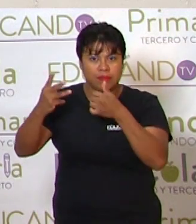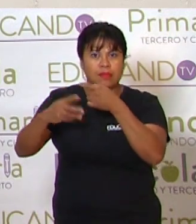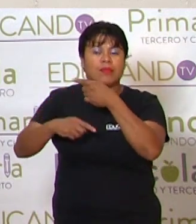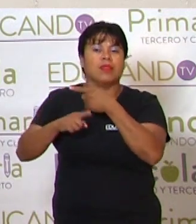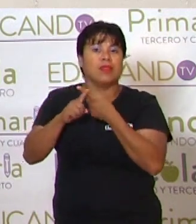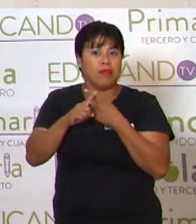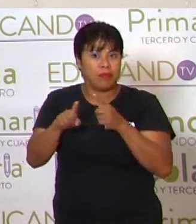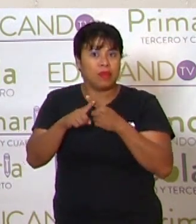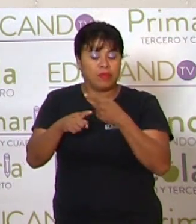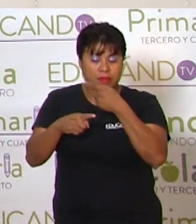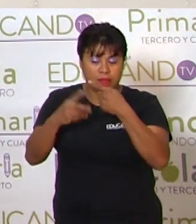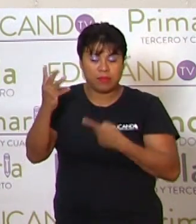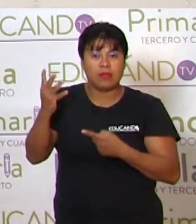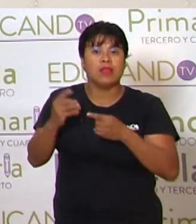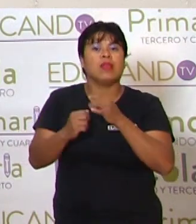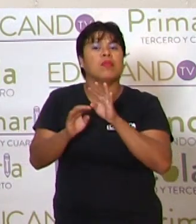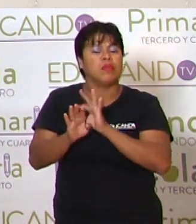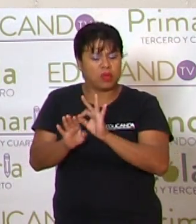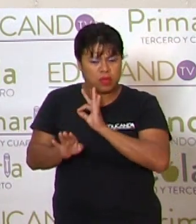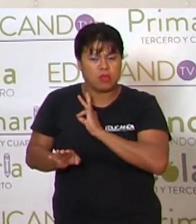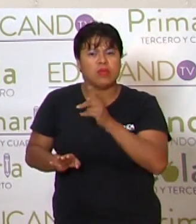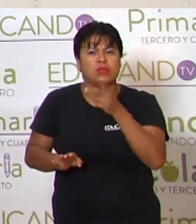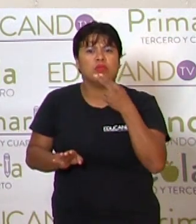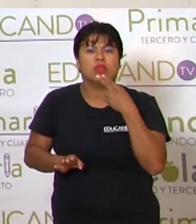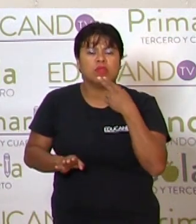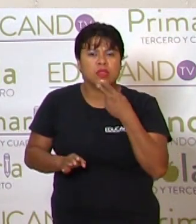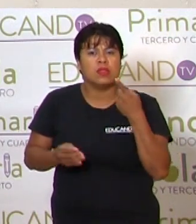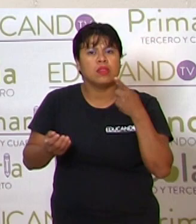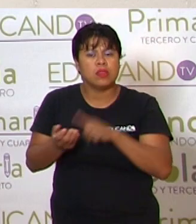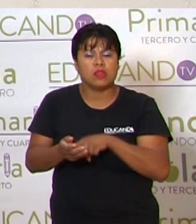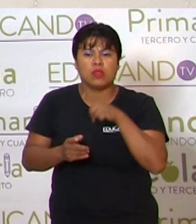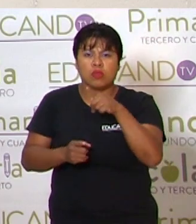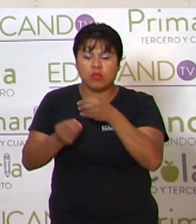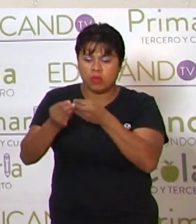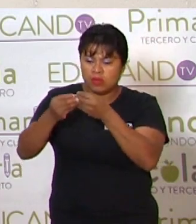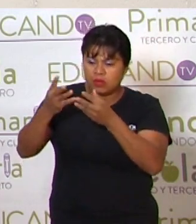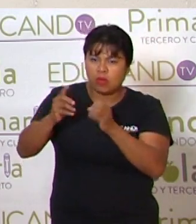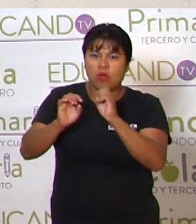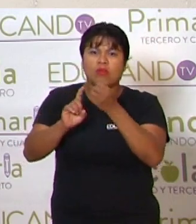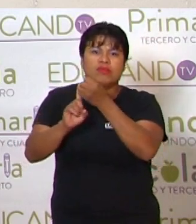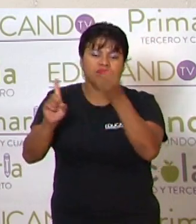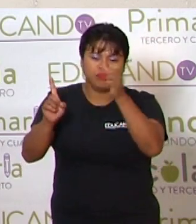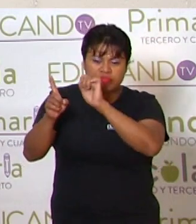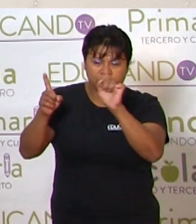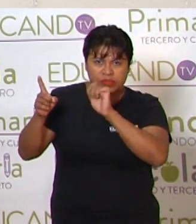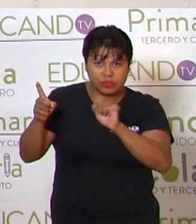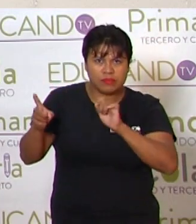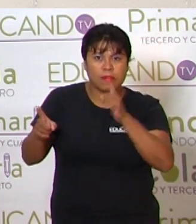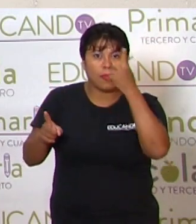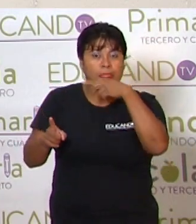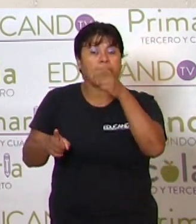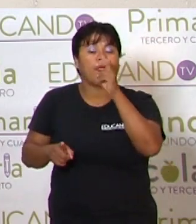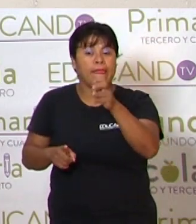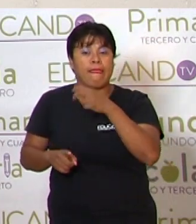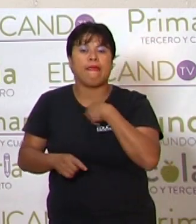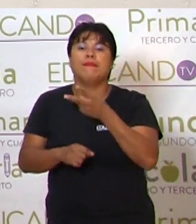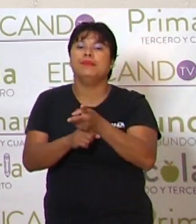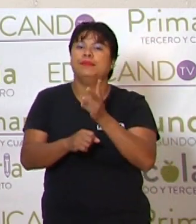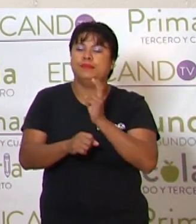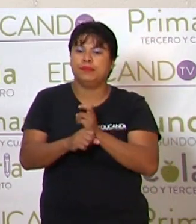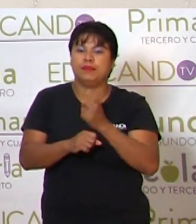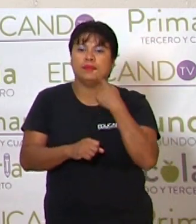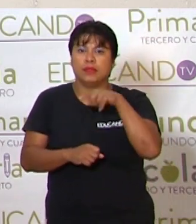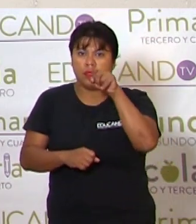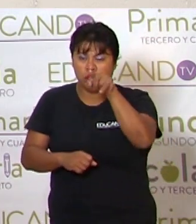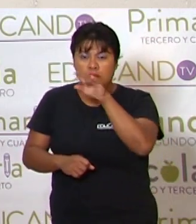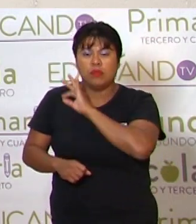de estas herramientas dentro de tu descripción o tu narración. Para ello, te